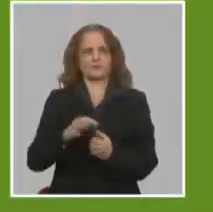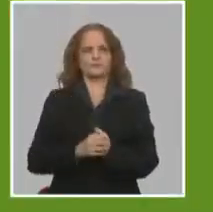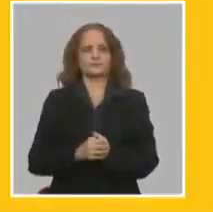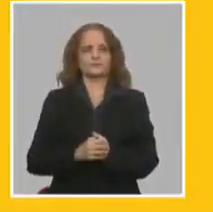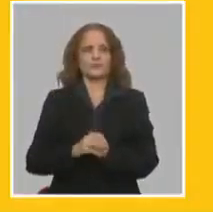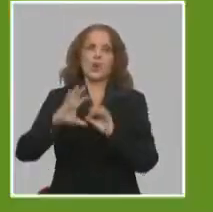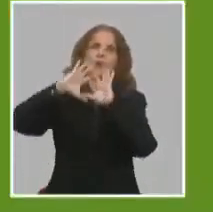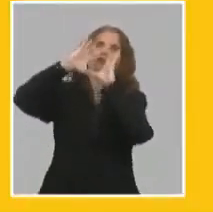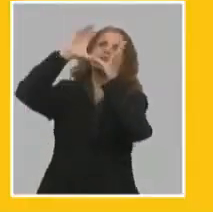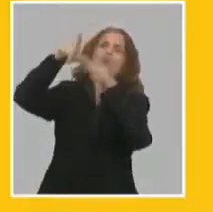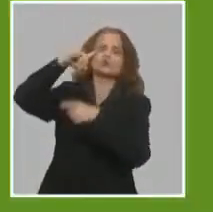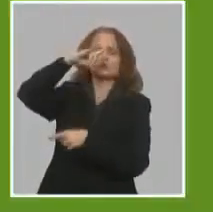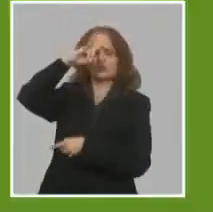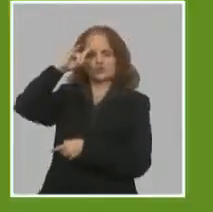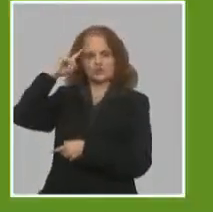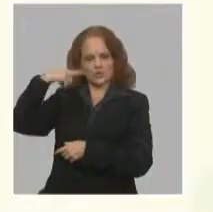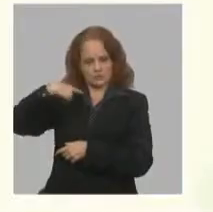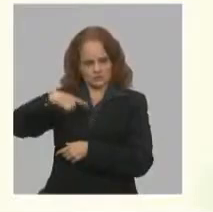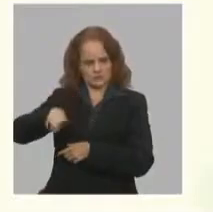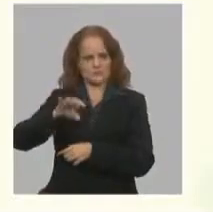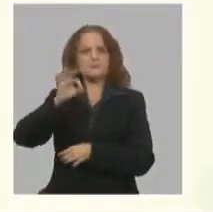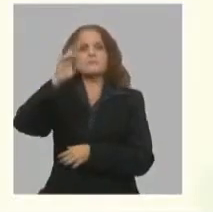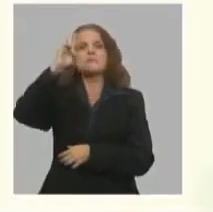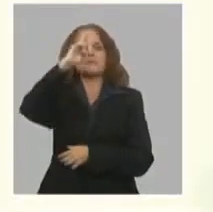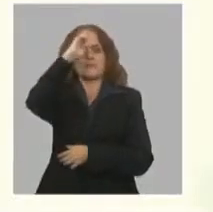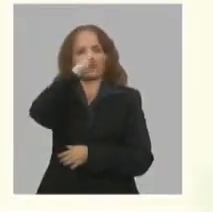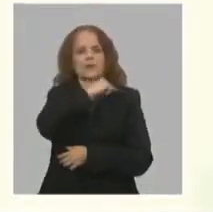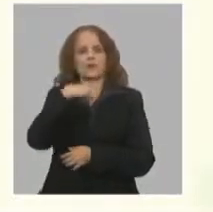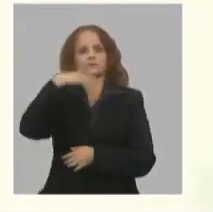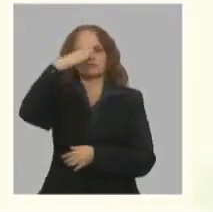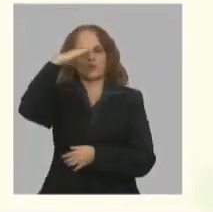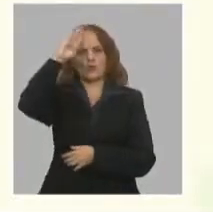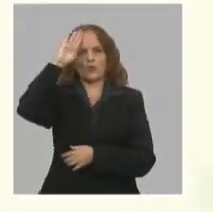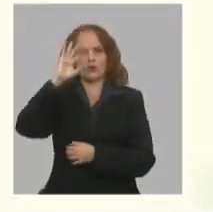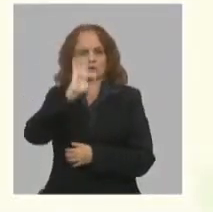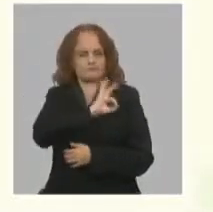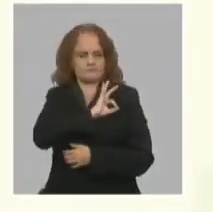El mundo dice sí a los médicos cubanos.